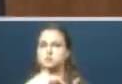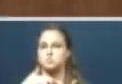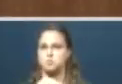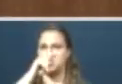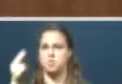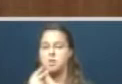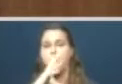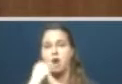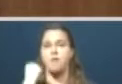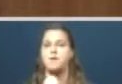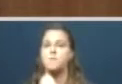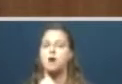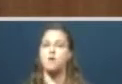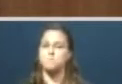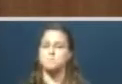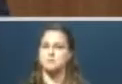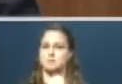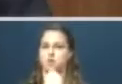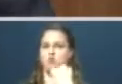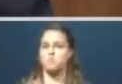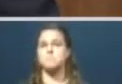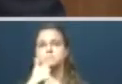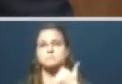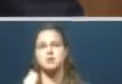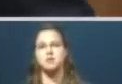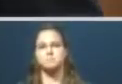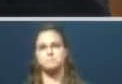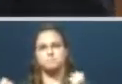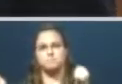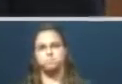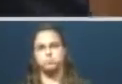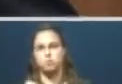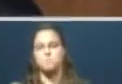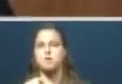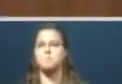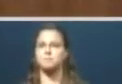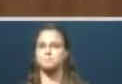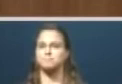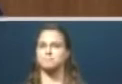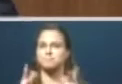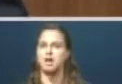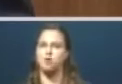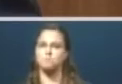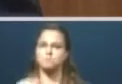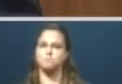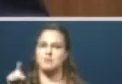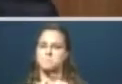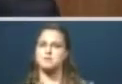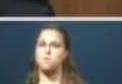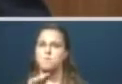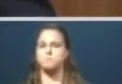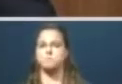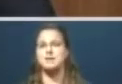con el ministerio de economía y competitividad en la suscripción de un convenio para promover la innovación empresarial por importe de casi